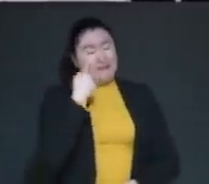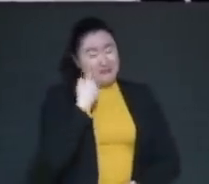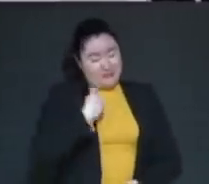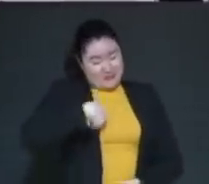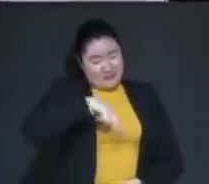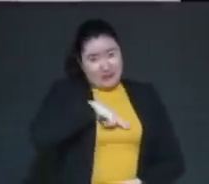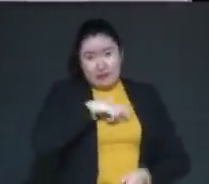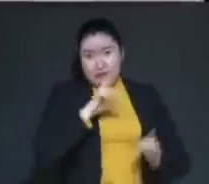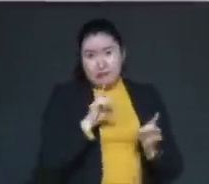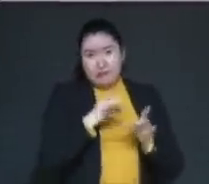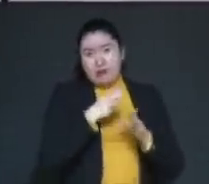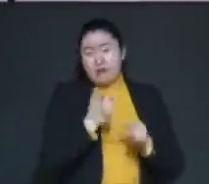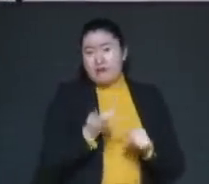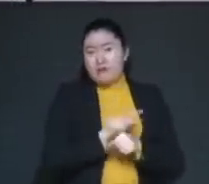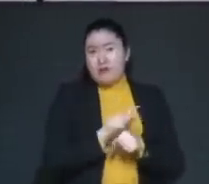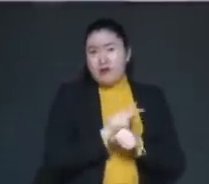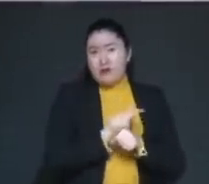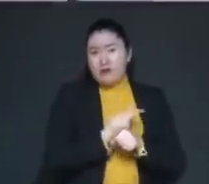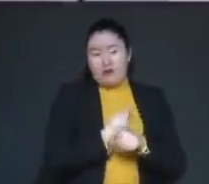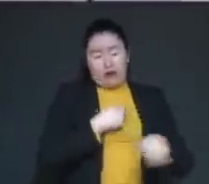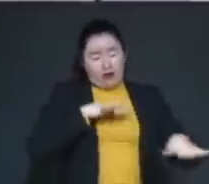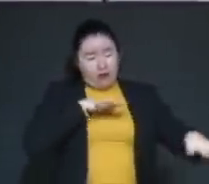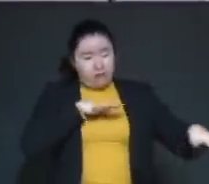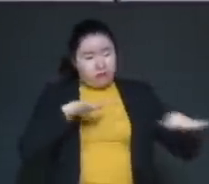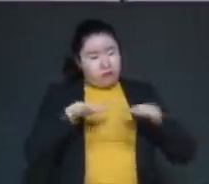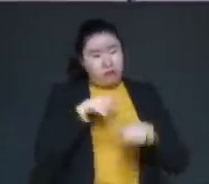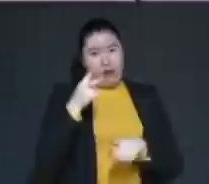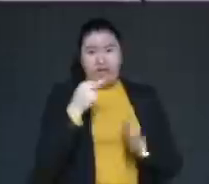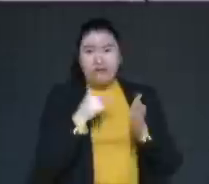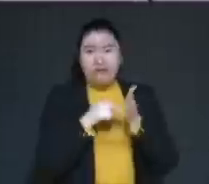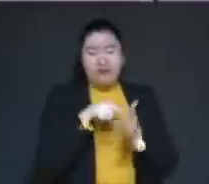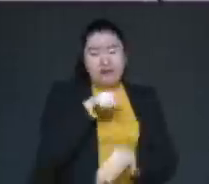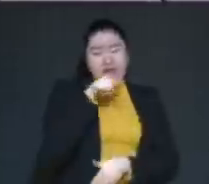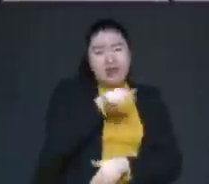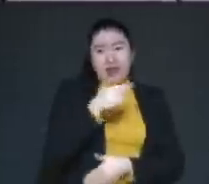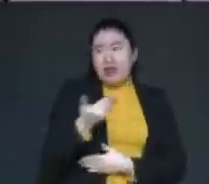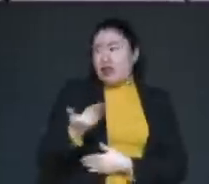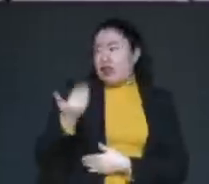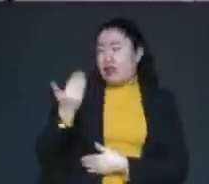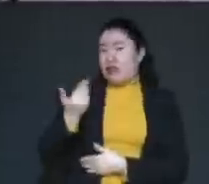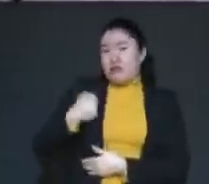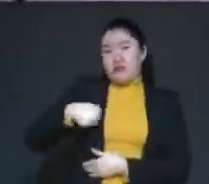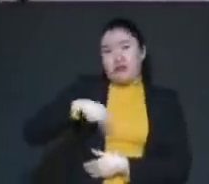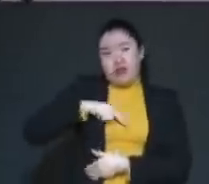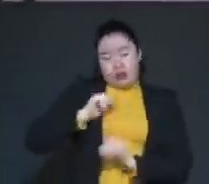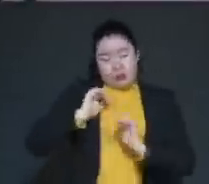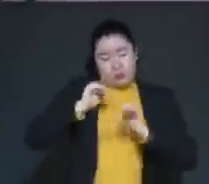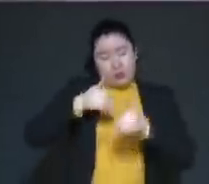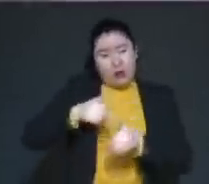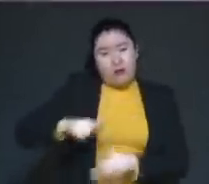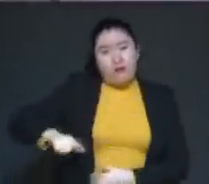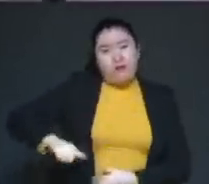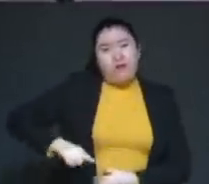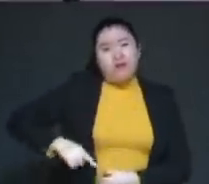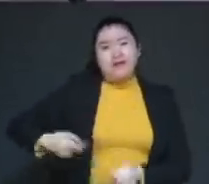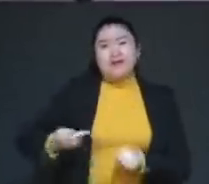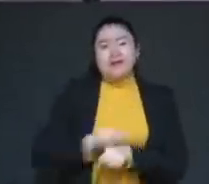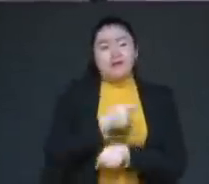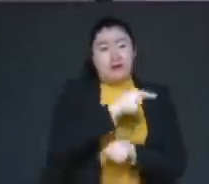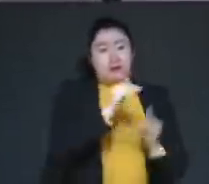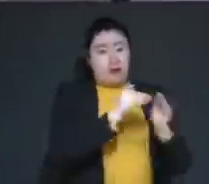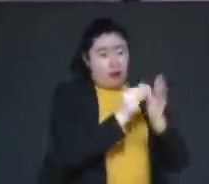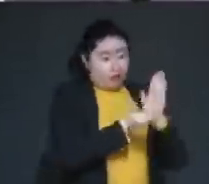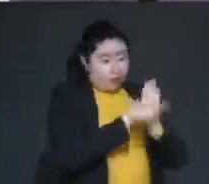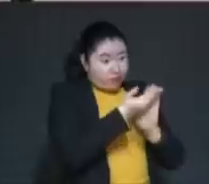el 2017, que cuando llegamos pues prácticamente estaba todo abandonado, y entonces hemos destinado un importante número